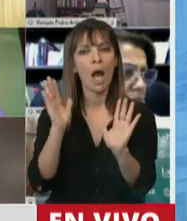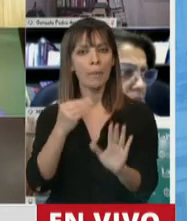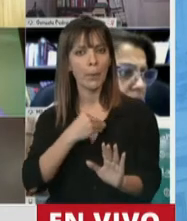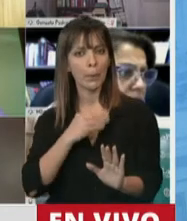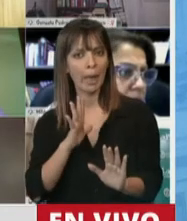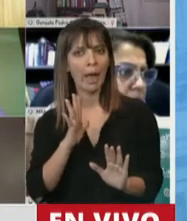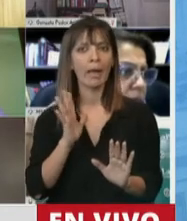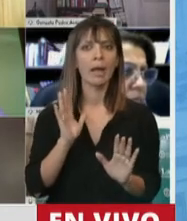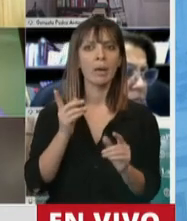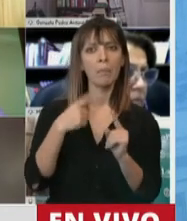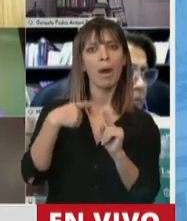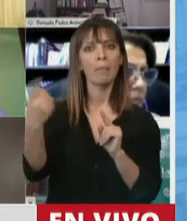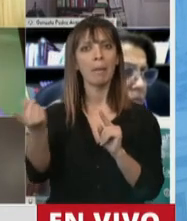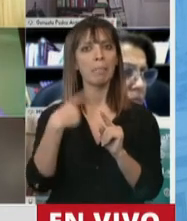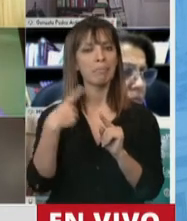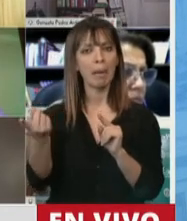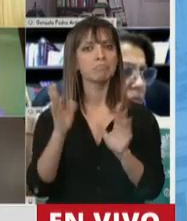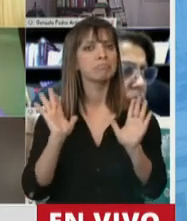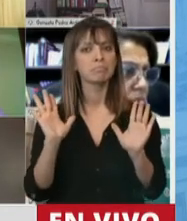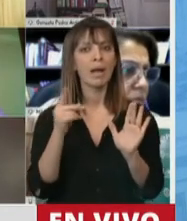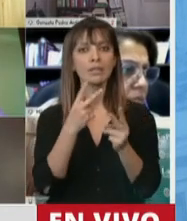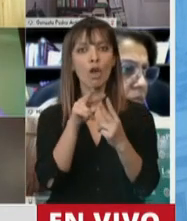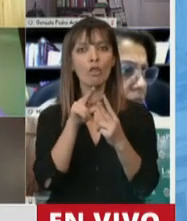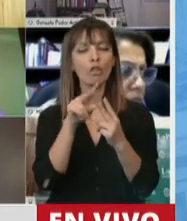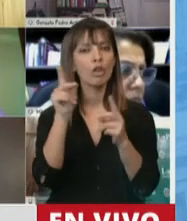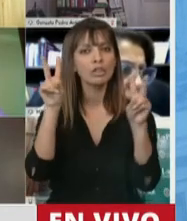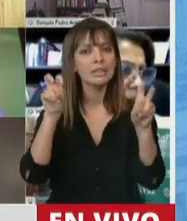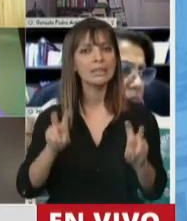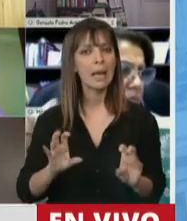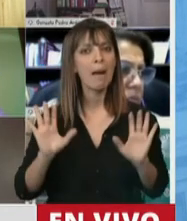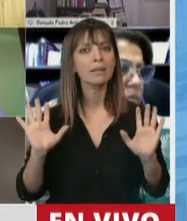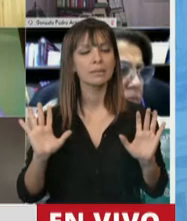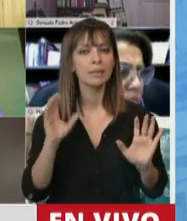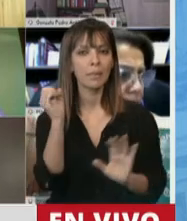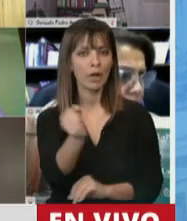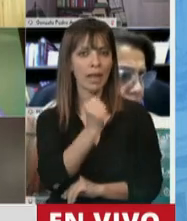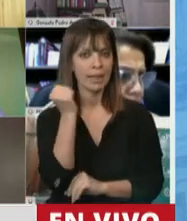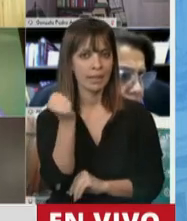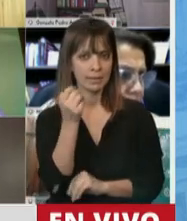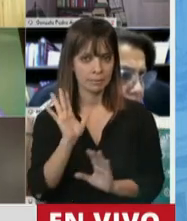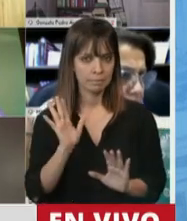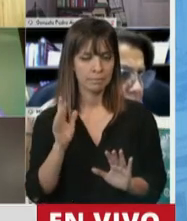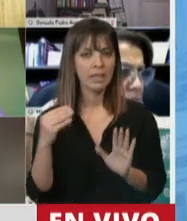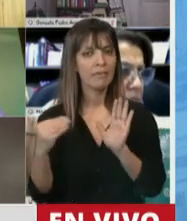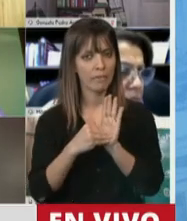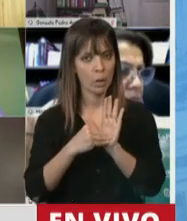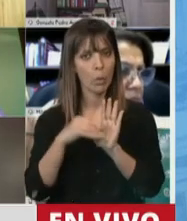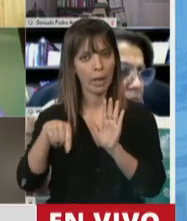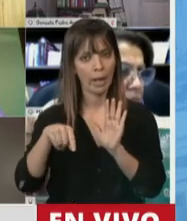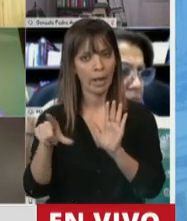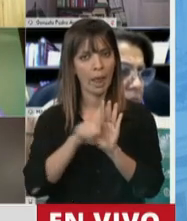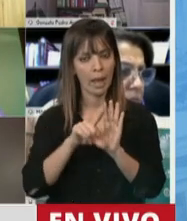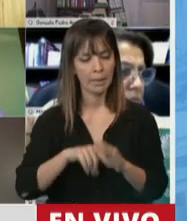la reversibilidad. Me parece dos cuestiones sumamente importantes que estén en este